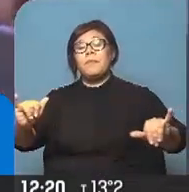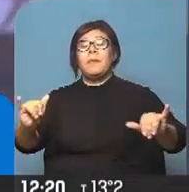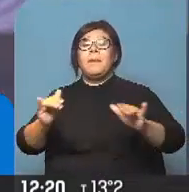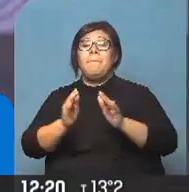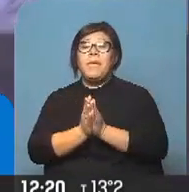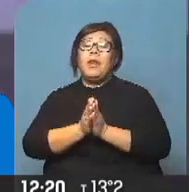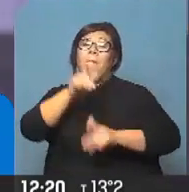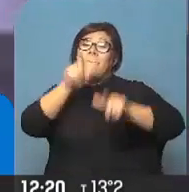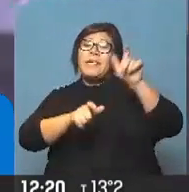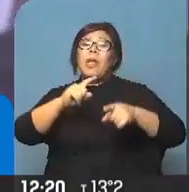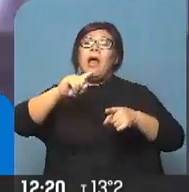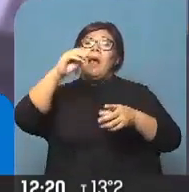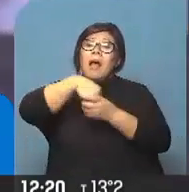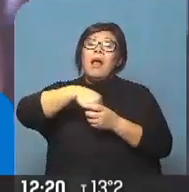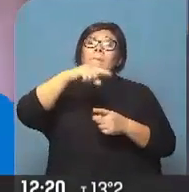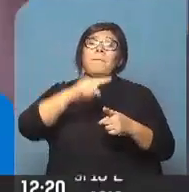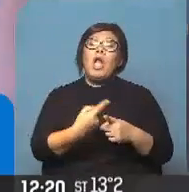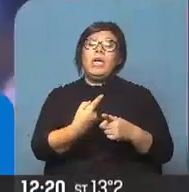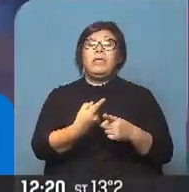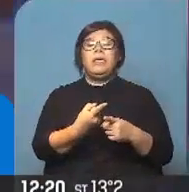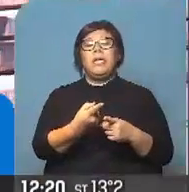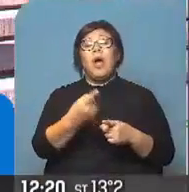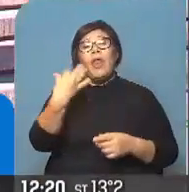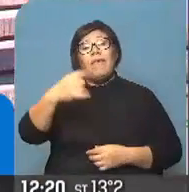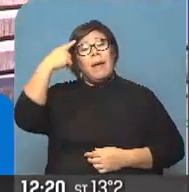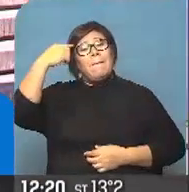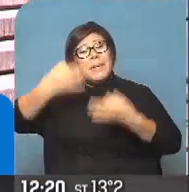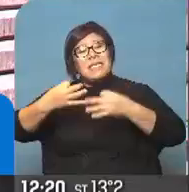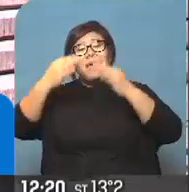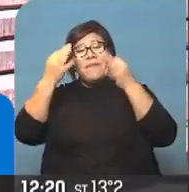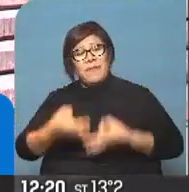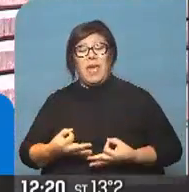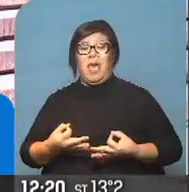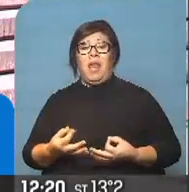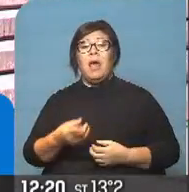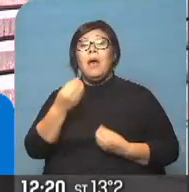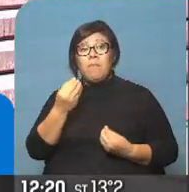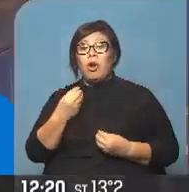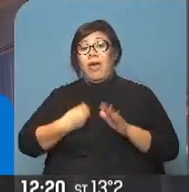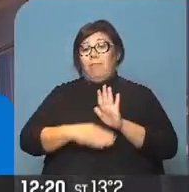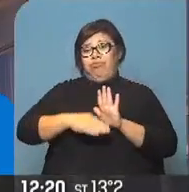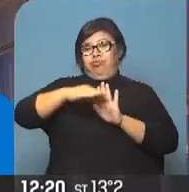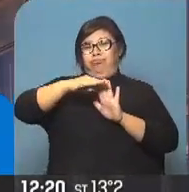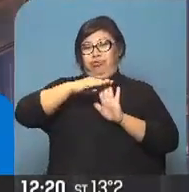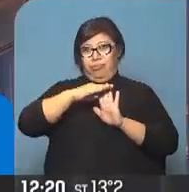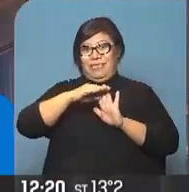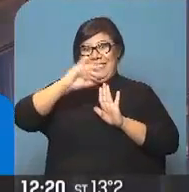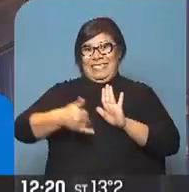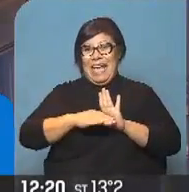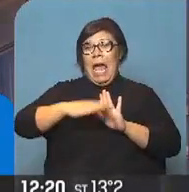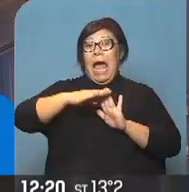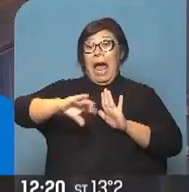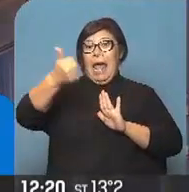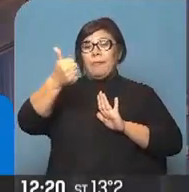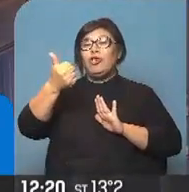política argentina me parece que estamos todos muy contentos salimos bastante bien en los rankings creemos que podemos estar mejor